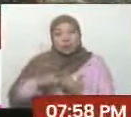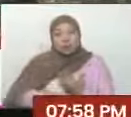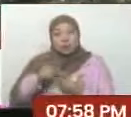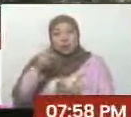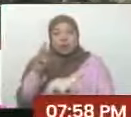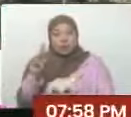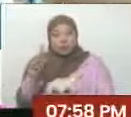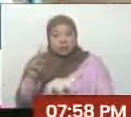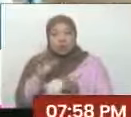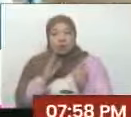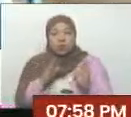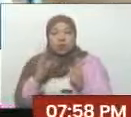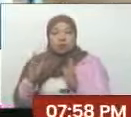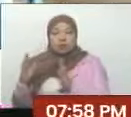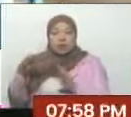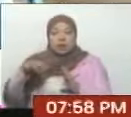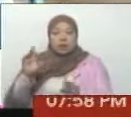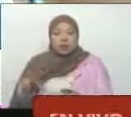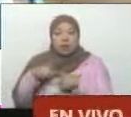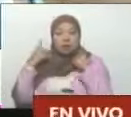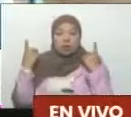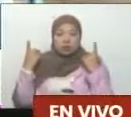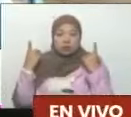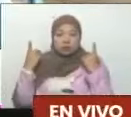más, usted lo decía en el estado de La Guaira, que